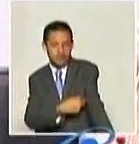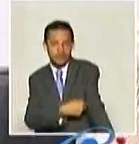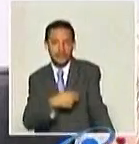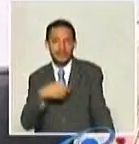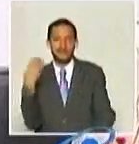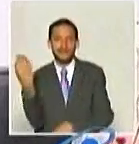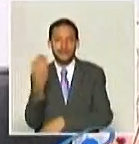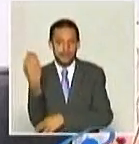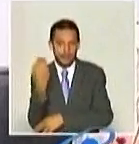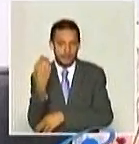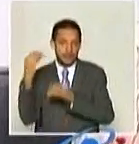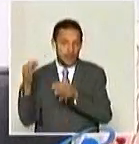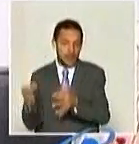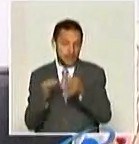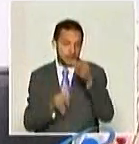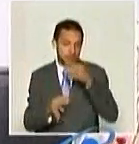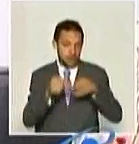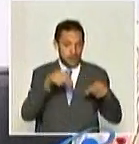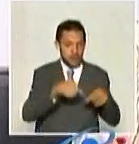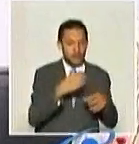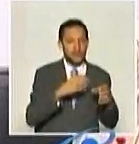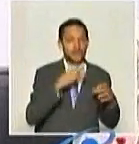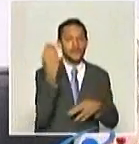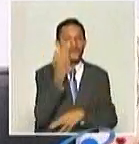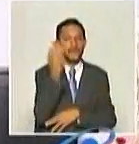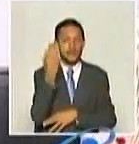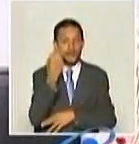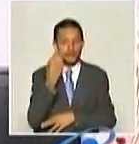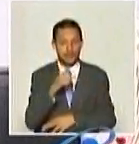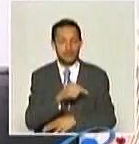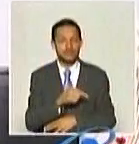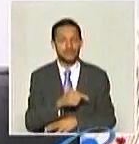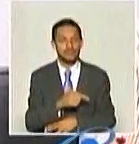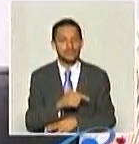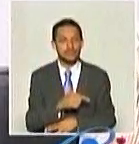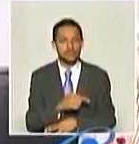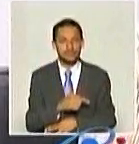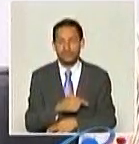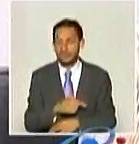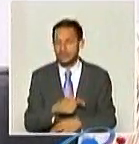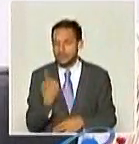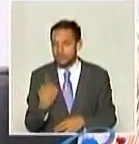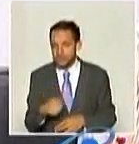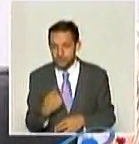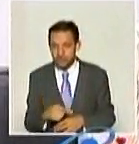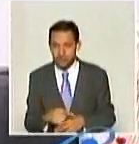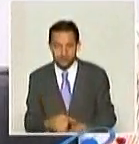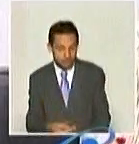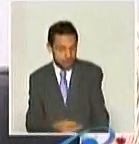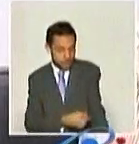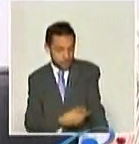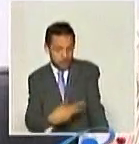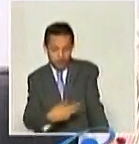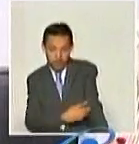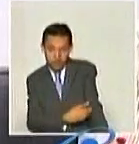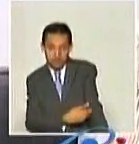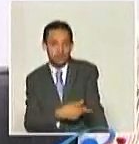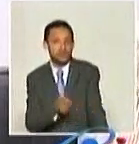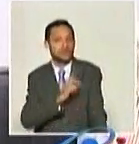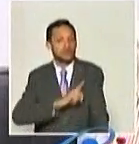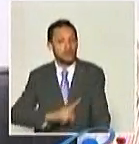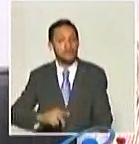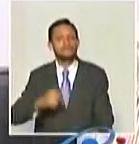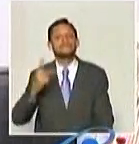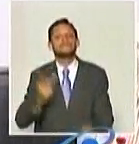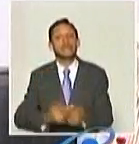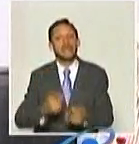en la escuela que yo hice en México, no se utiliza el suero venoso directo porque se pueden